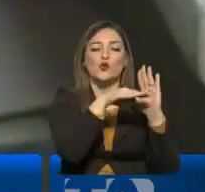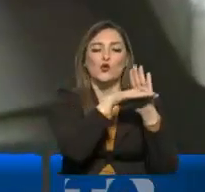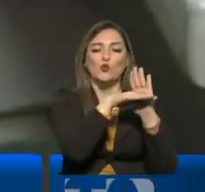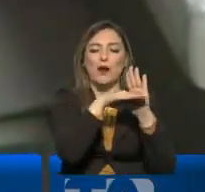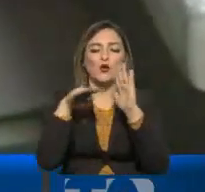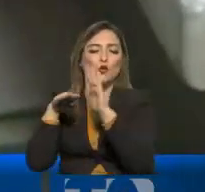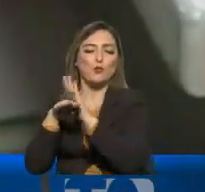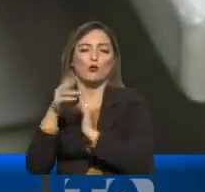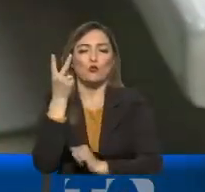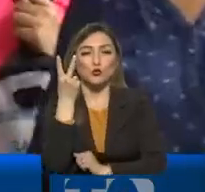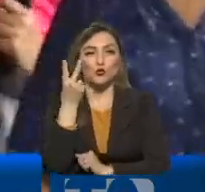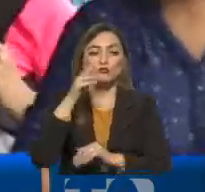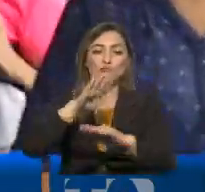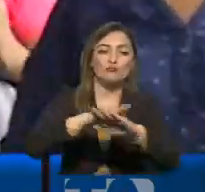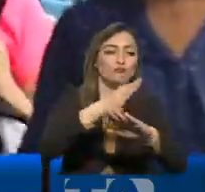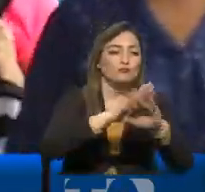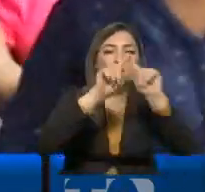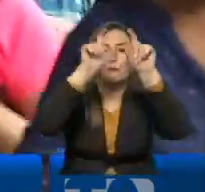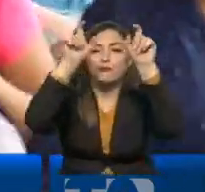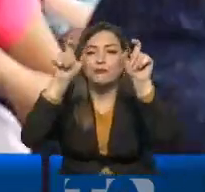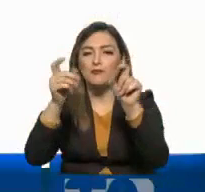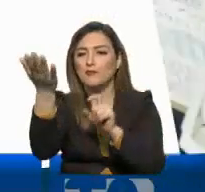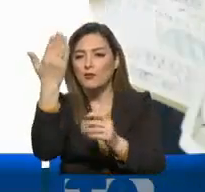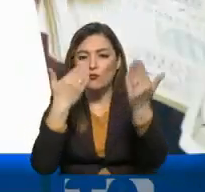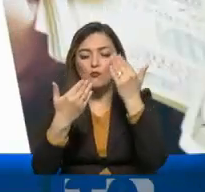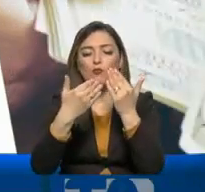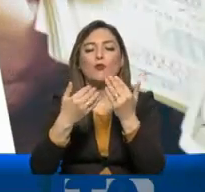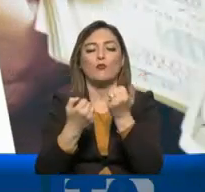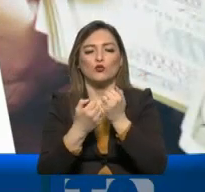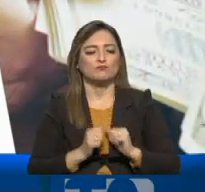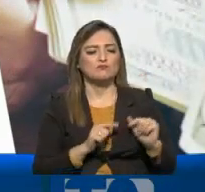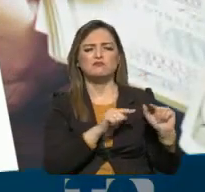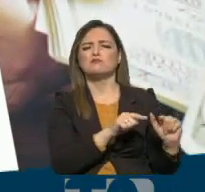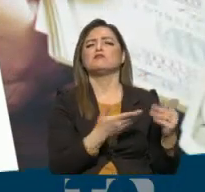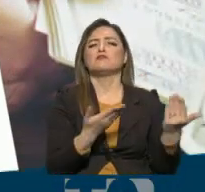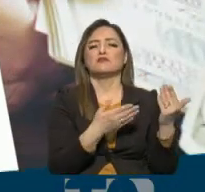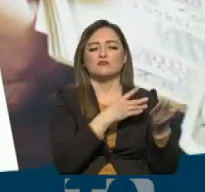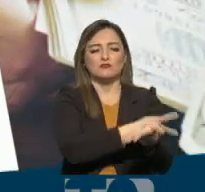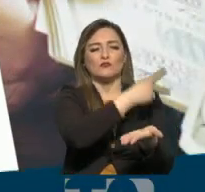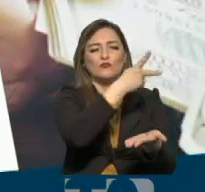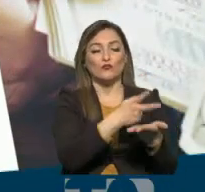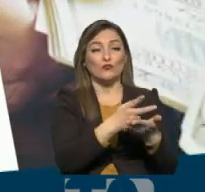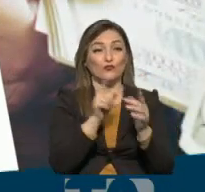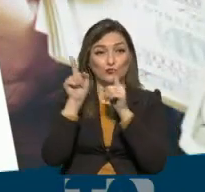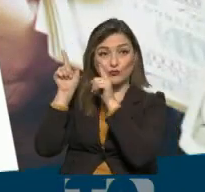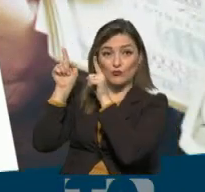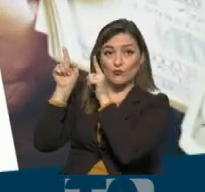a empresas de todos los tamaños y también a la sociedad civil. Una en el Banco Pichincha, que es la